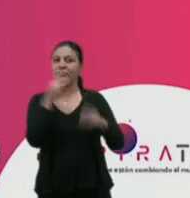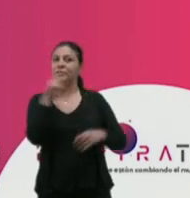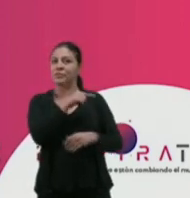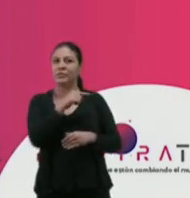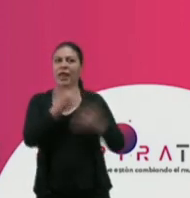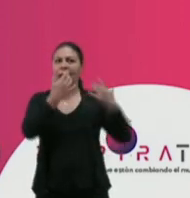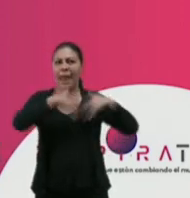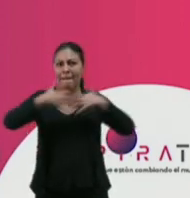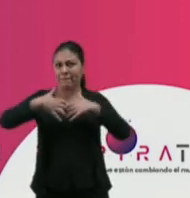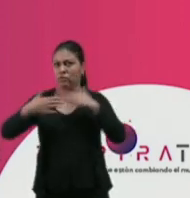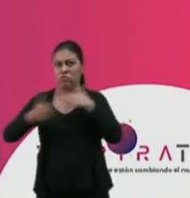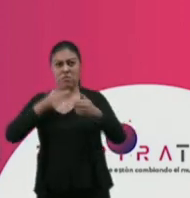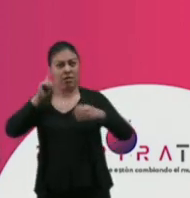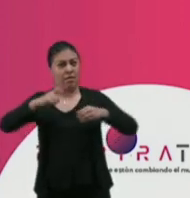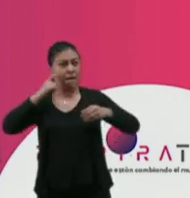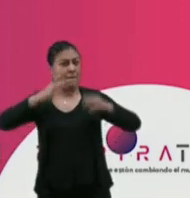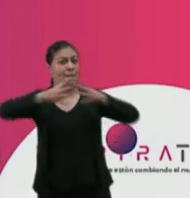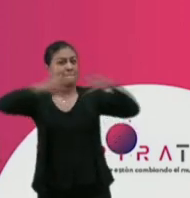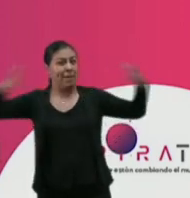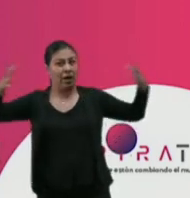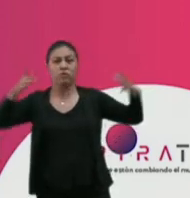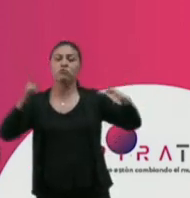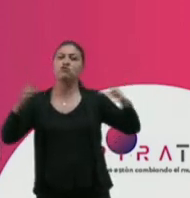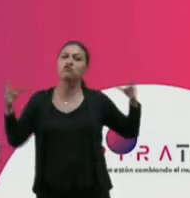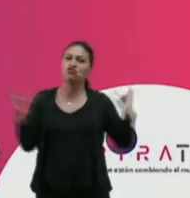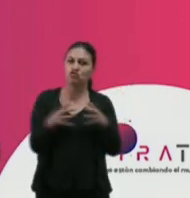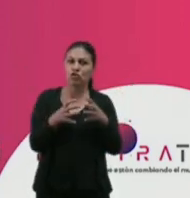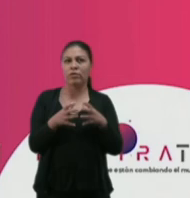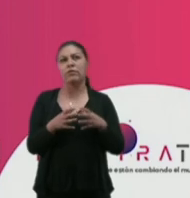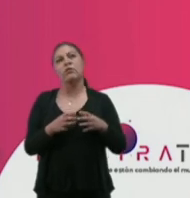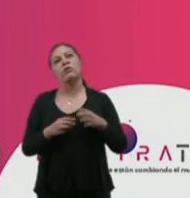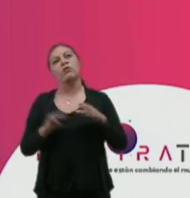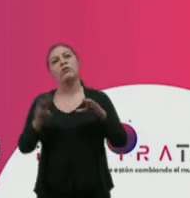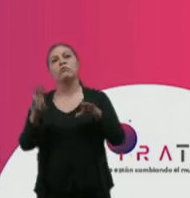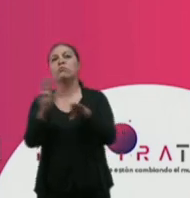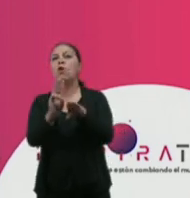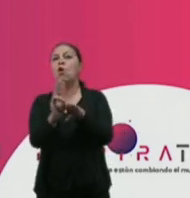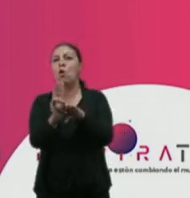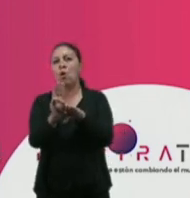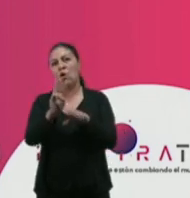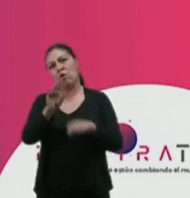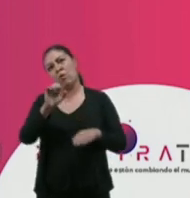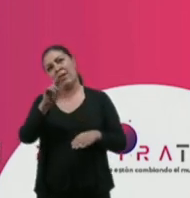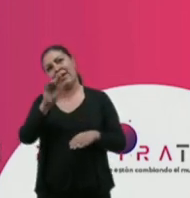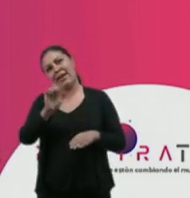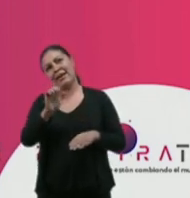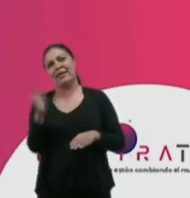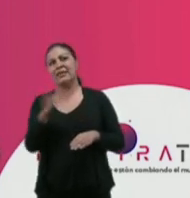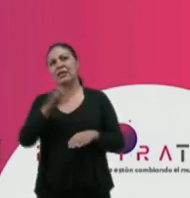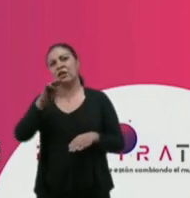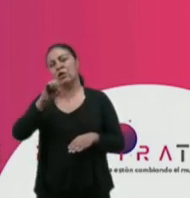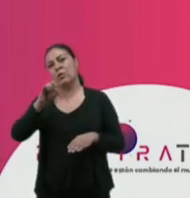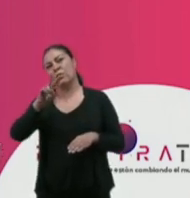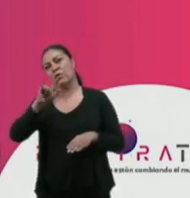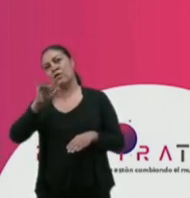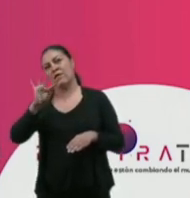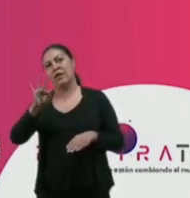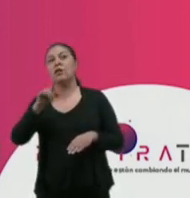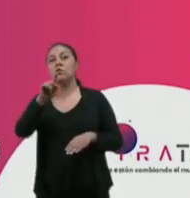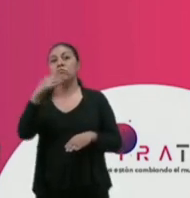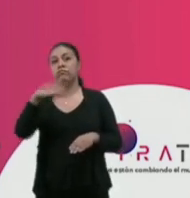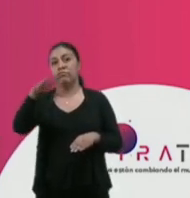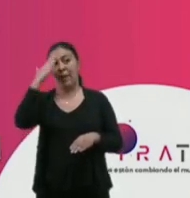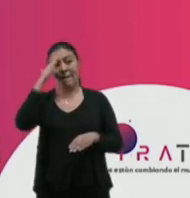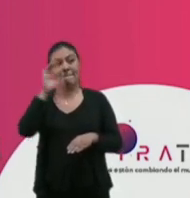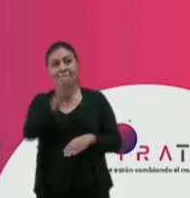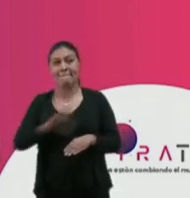empresas pequeñas como Waze y Moovit, que empezaron en países con poblaciones de